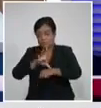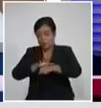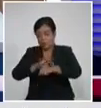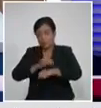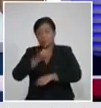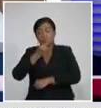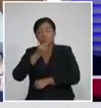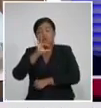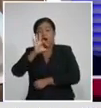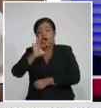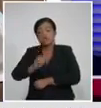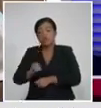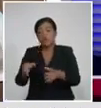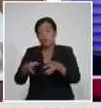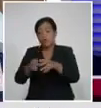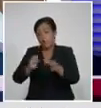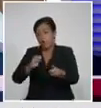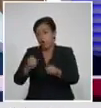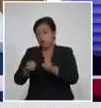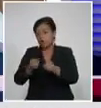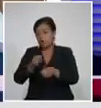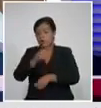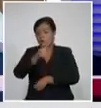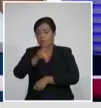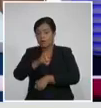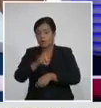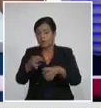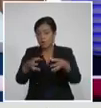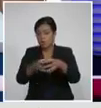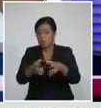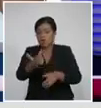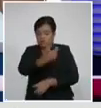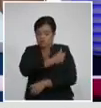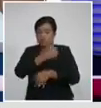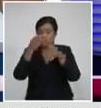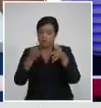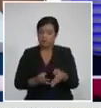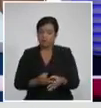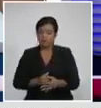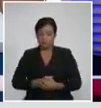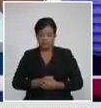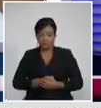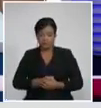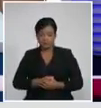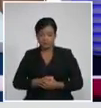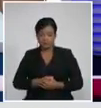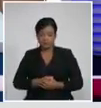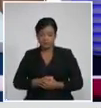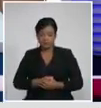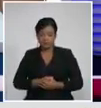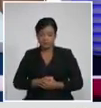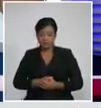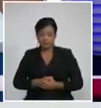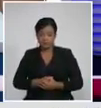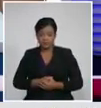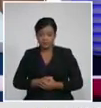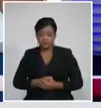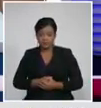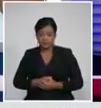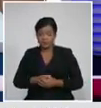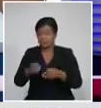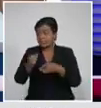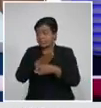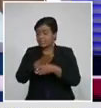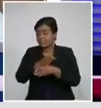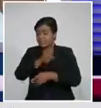control y 20 estén en el grupo vacunado. Bueno, en este caso 20 es la cuarta parte de